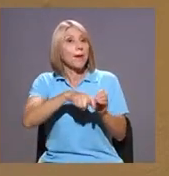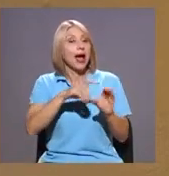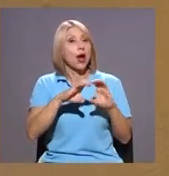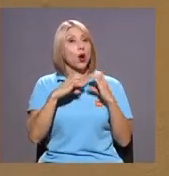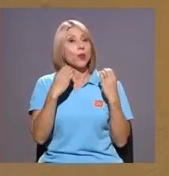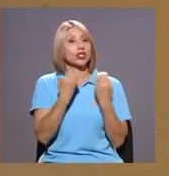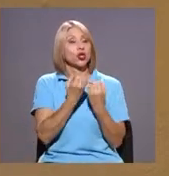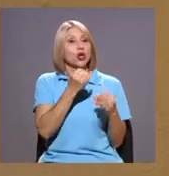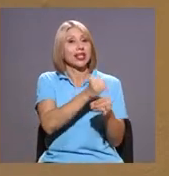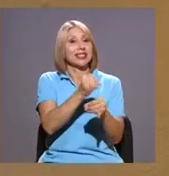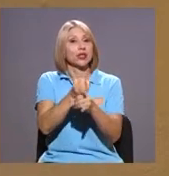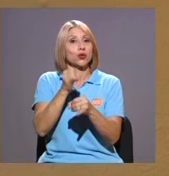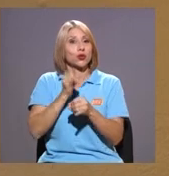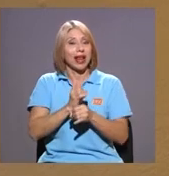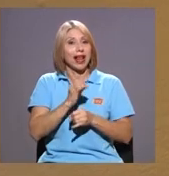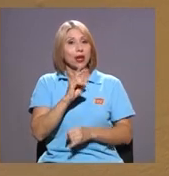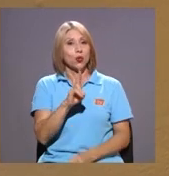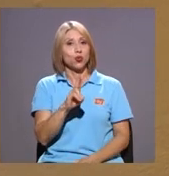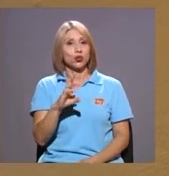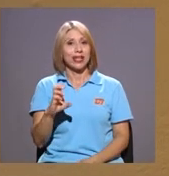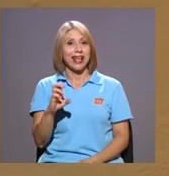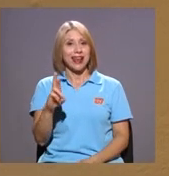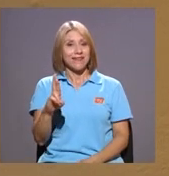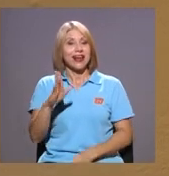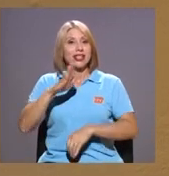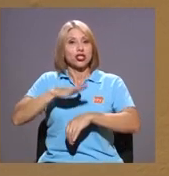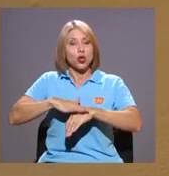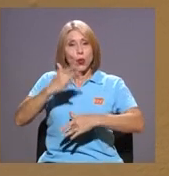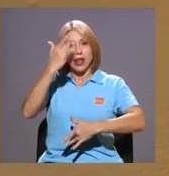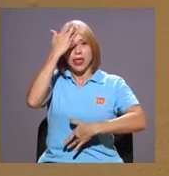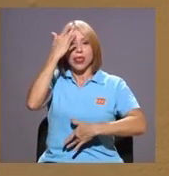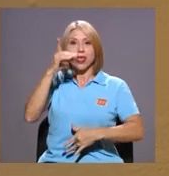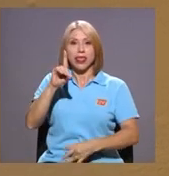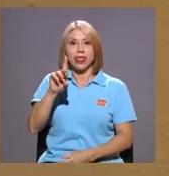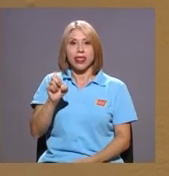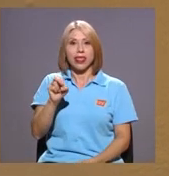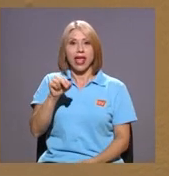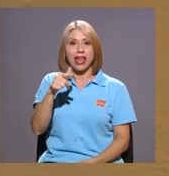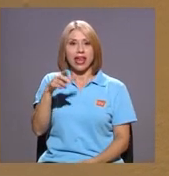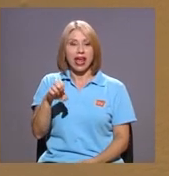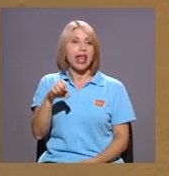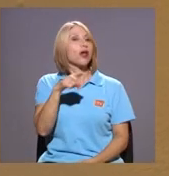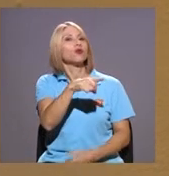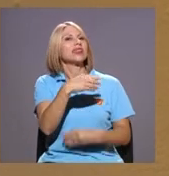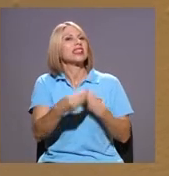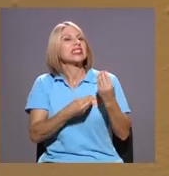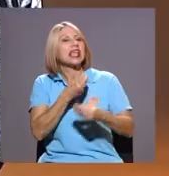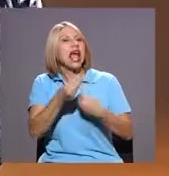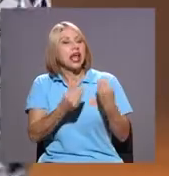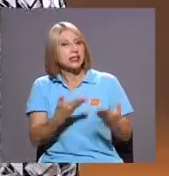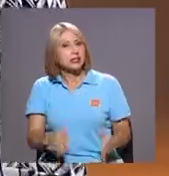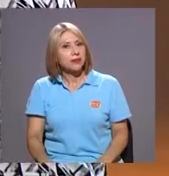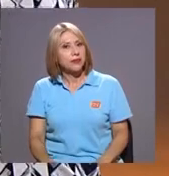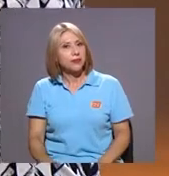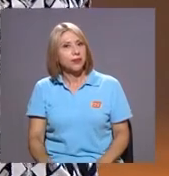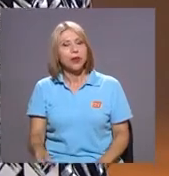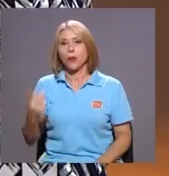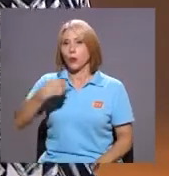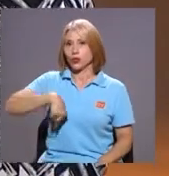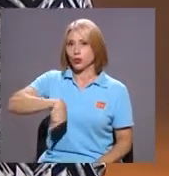Interinstitucional de la UCR sobre el dengue. ¿Qué hacen ustedes aquí? Pues nosotros